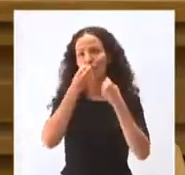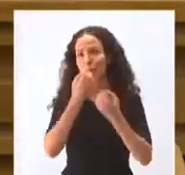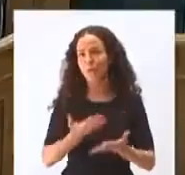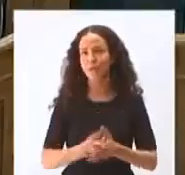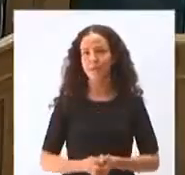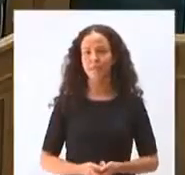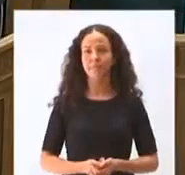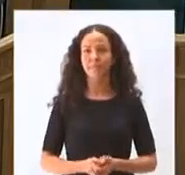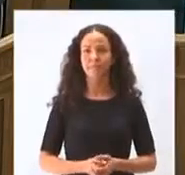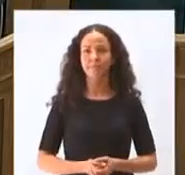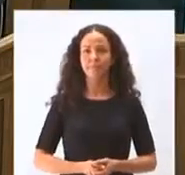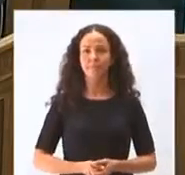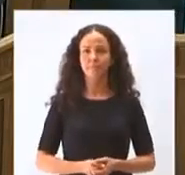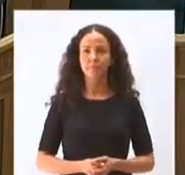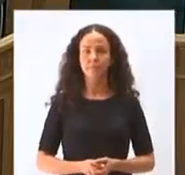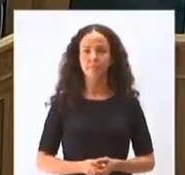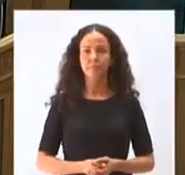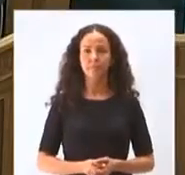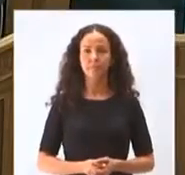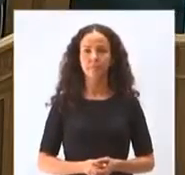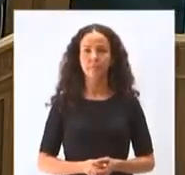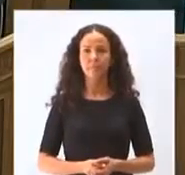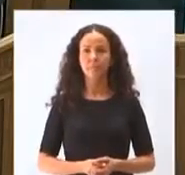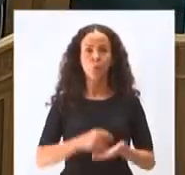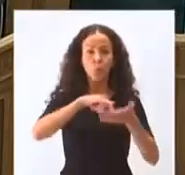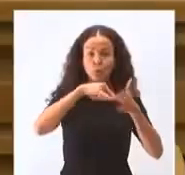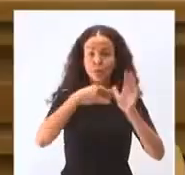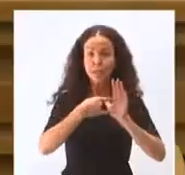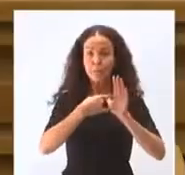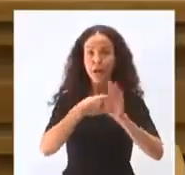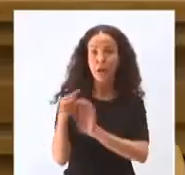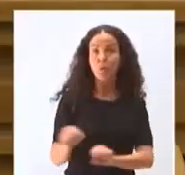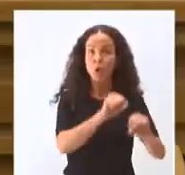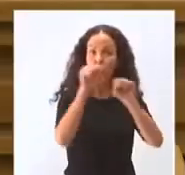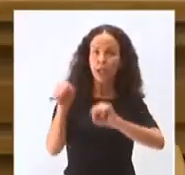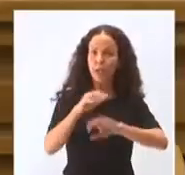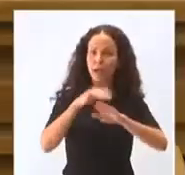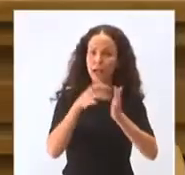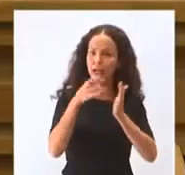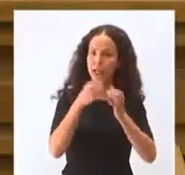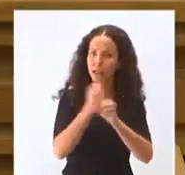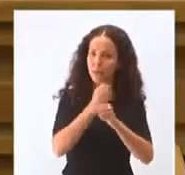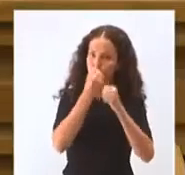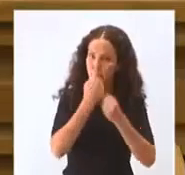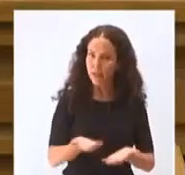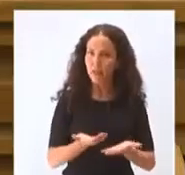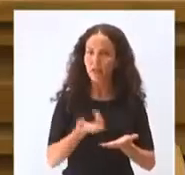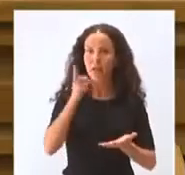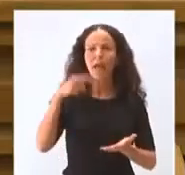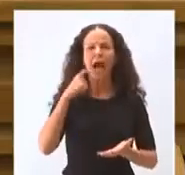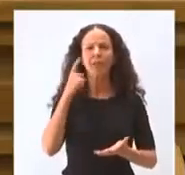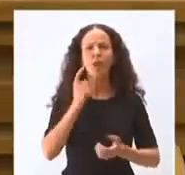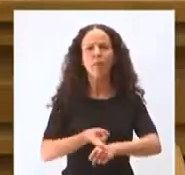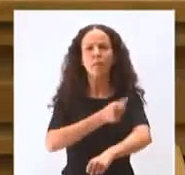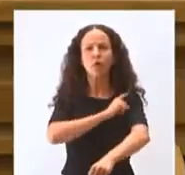términos históricos de un sistema que protege que no haya penosidad en el trabajo de unos mejores ámbitos deportivos de